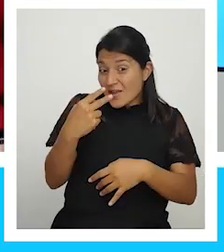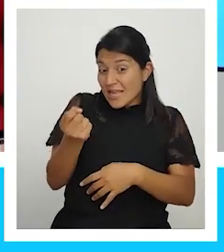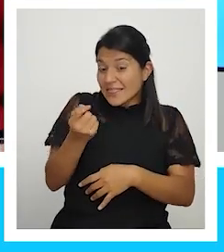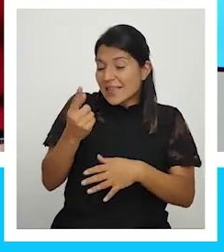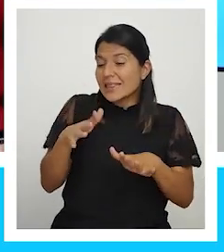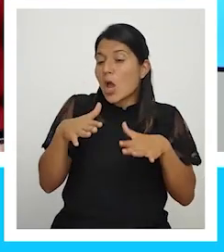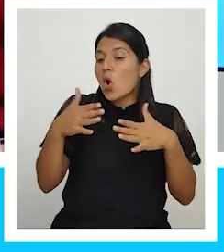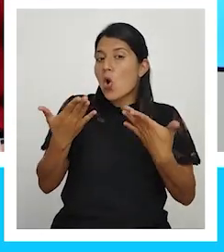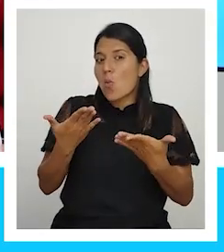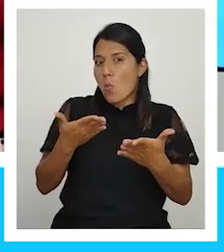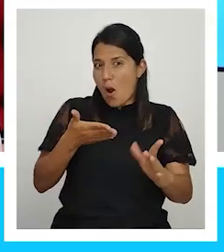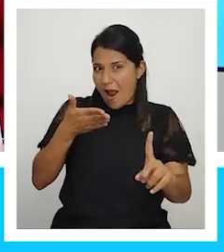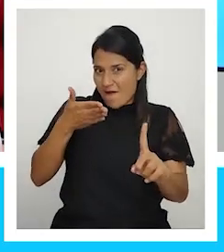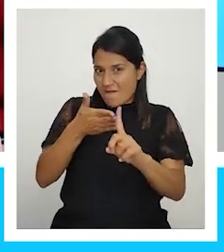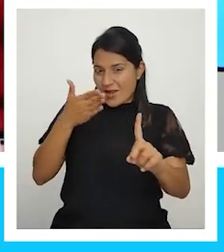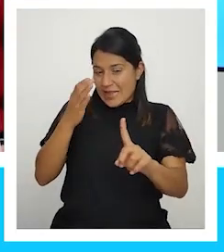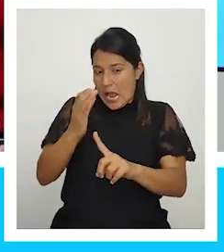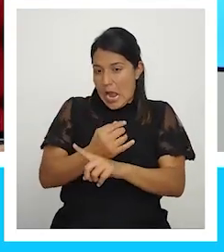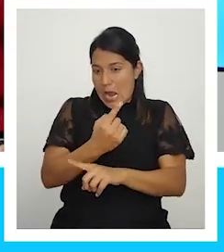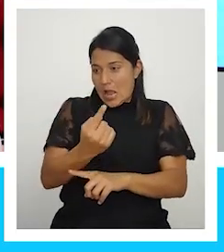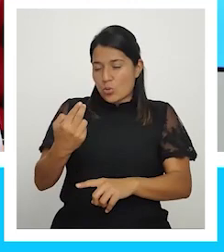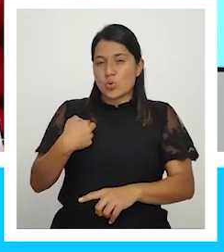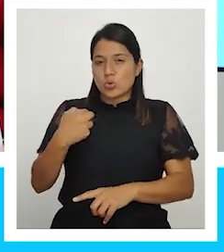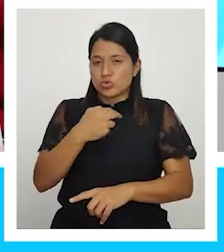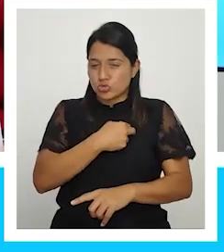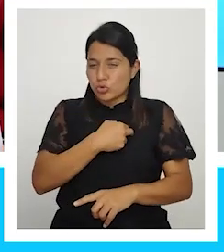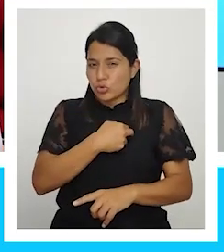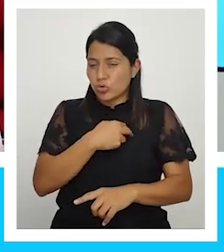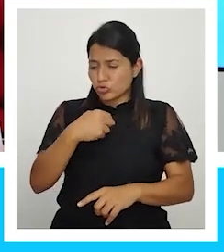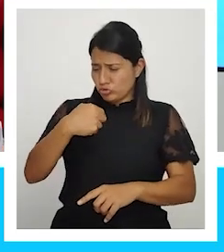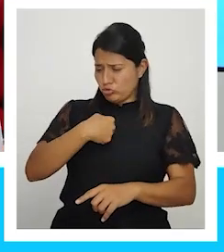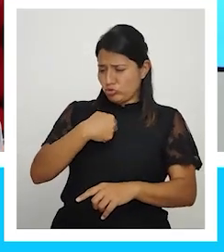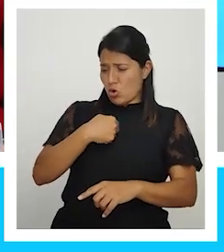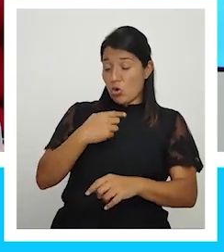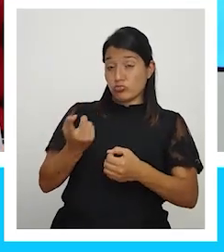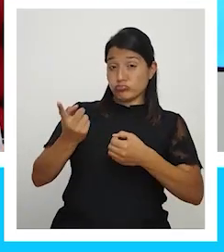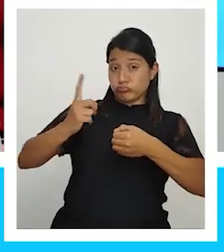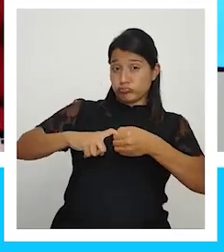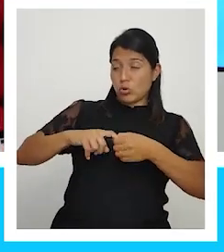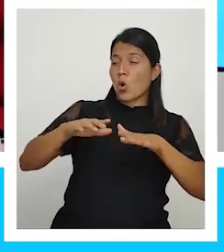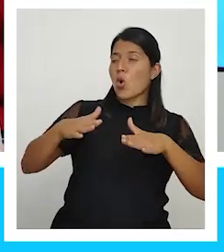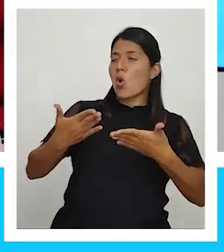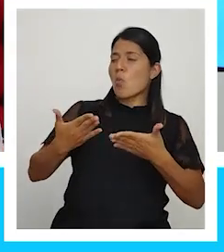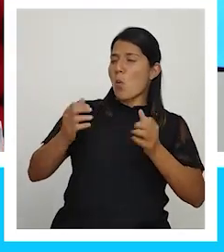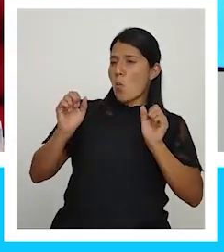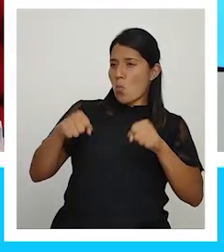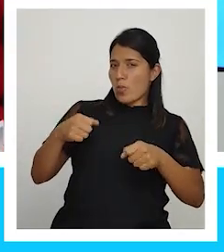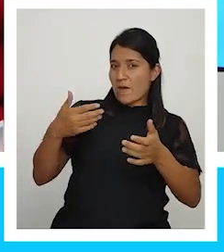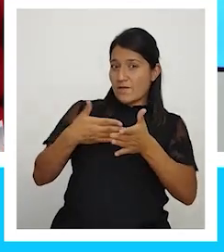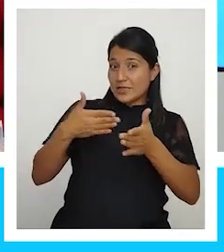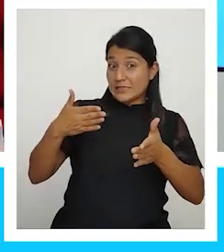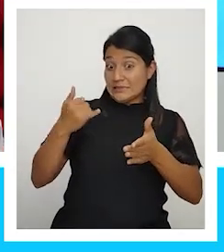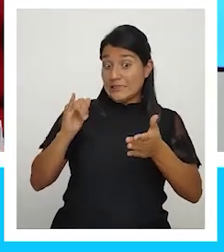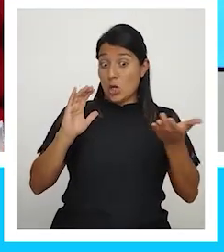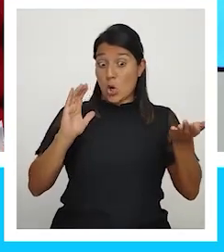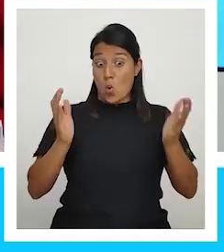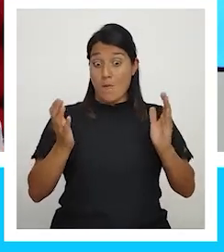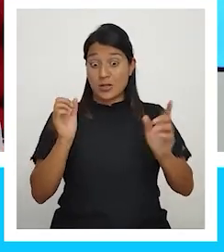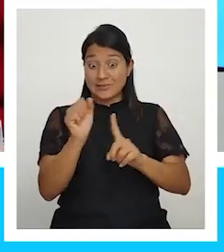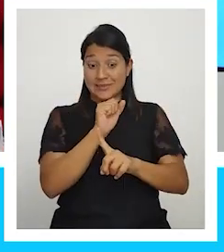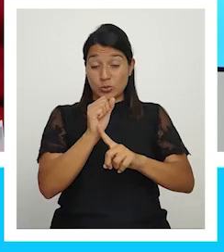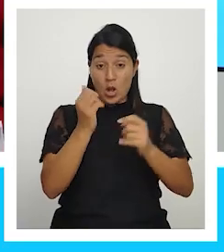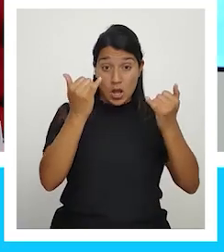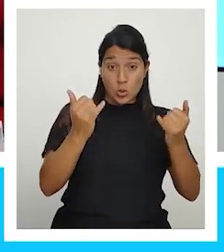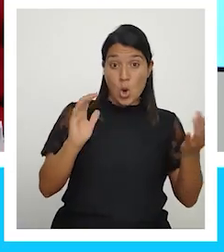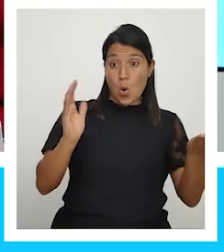cambio exactamente y cómo yo, como afiliada al régimen, puedo verme afectada si comparamos la situación a hoy a la que estaría